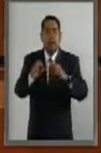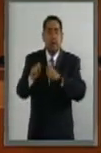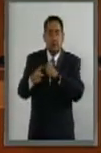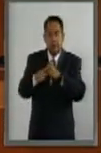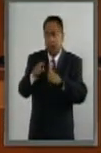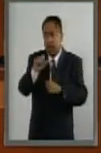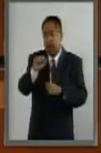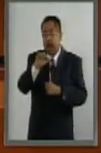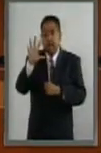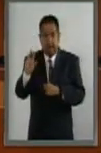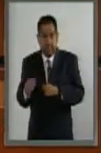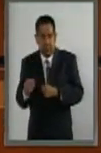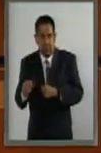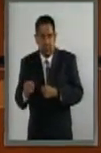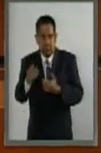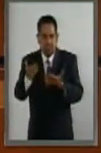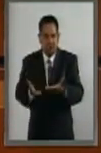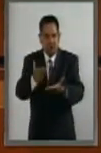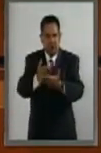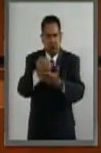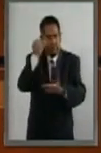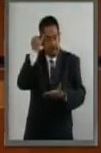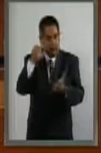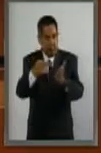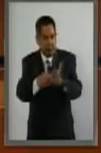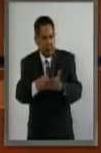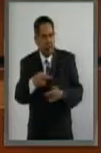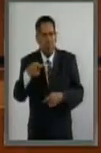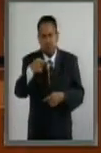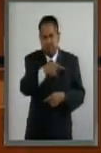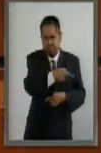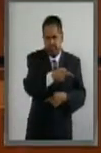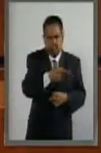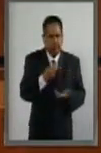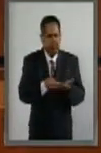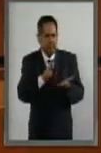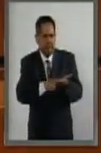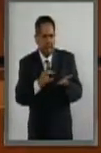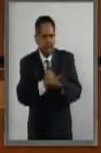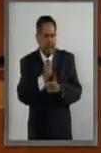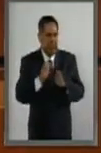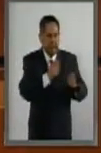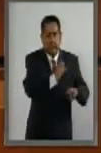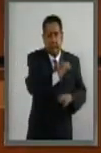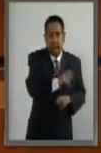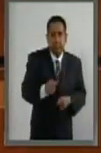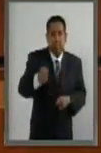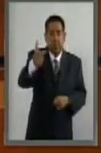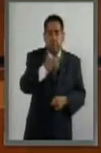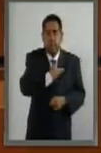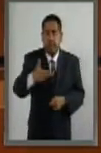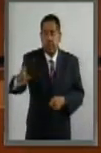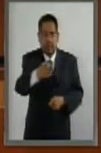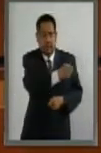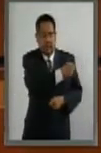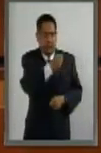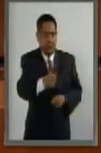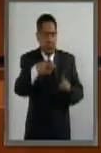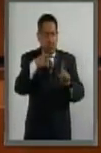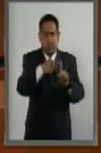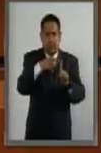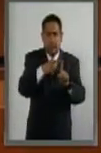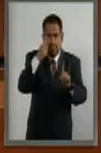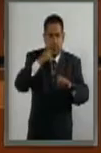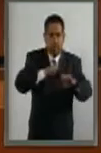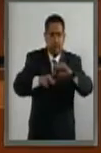Exteriores África ponemos a su consideración el nombramiento realizado por el presidente de la República sobre la Embajada de México ante el Reino de